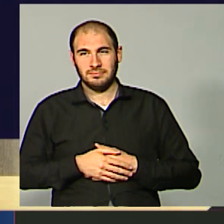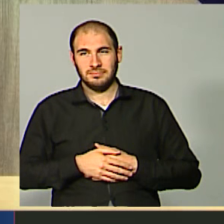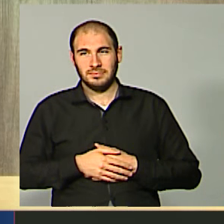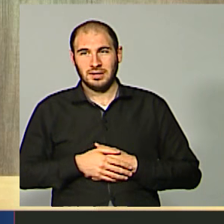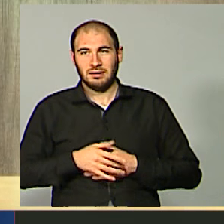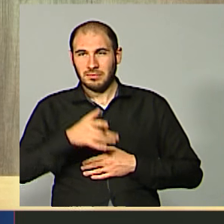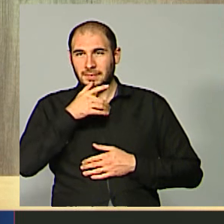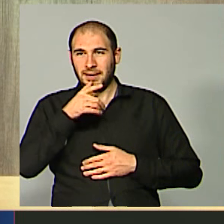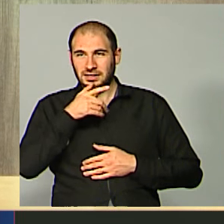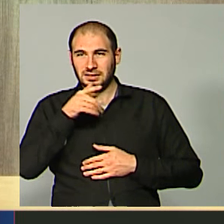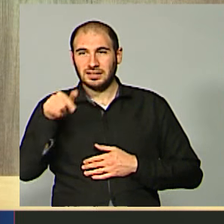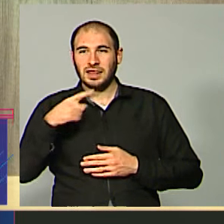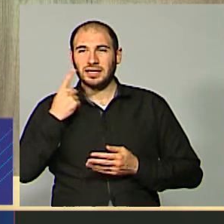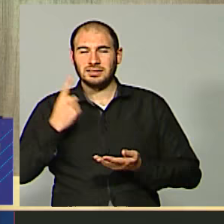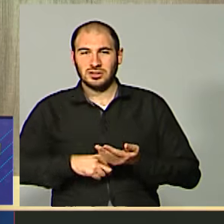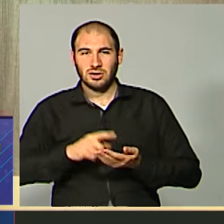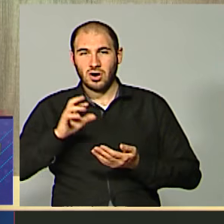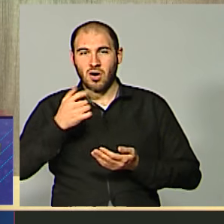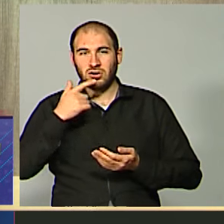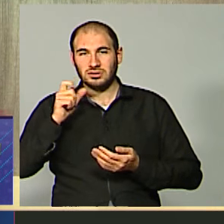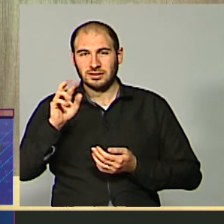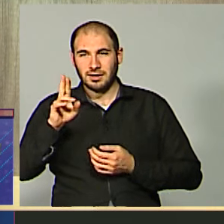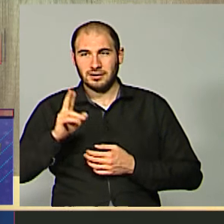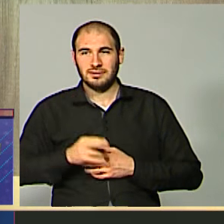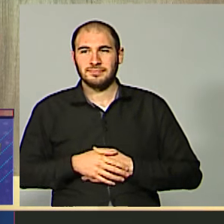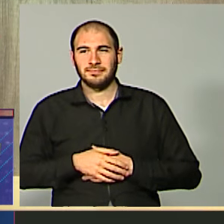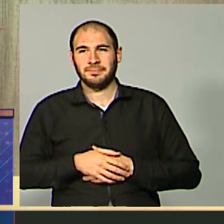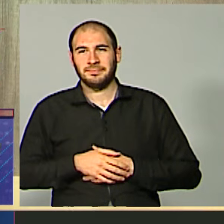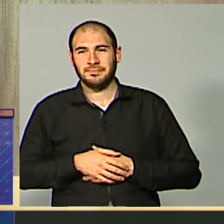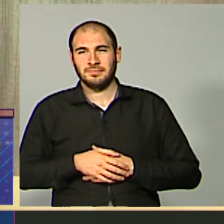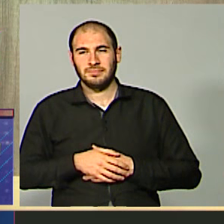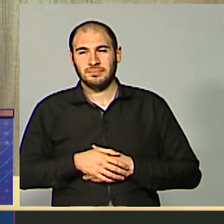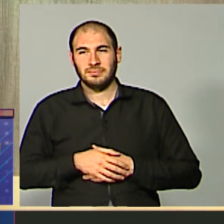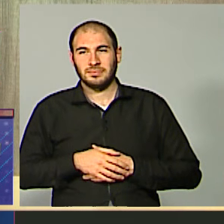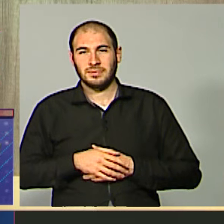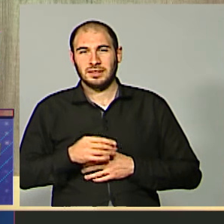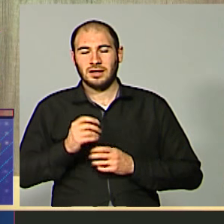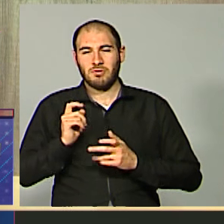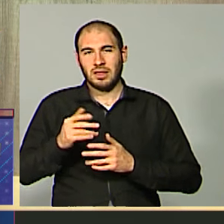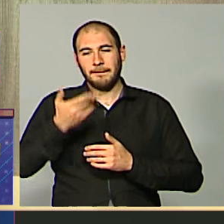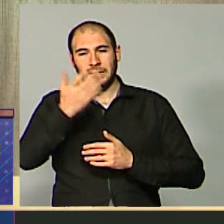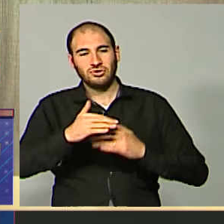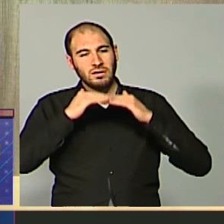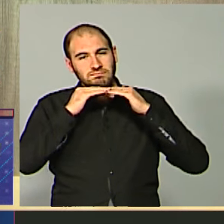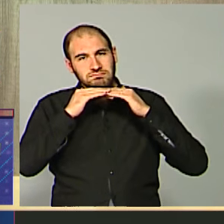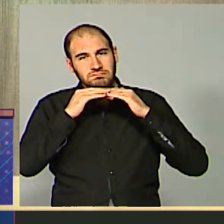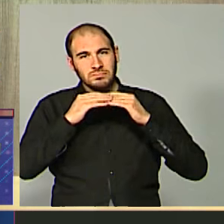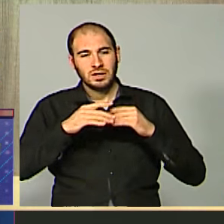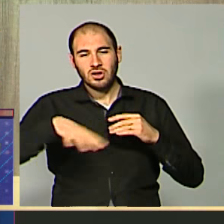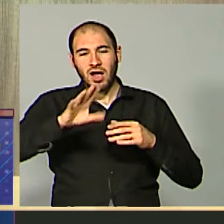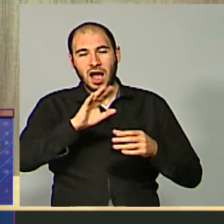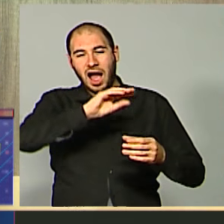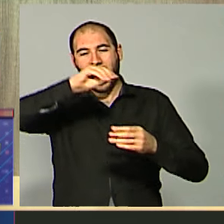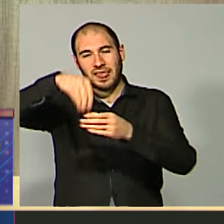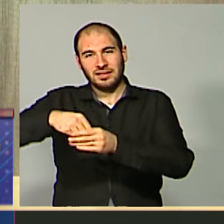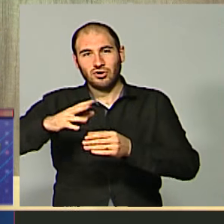Sí, yo creo que eso es una decisión de Oscar de decir, bueno, el público está dentro